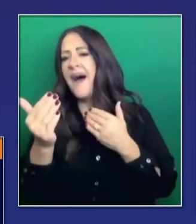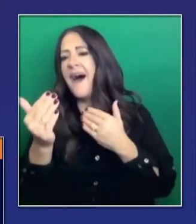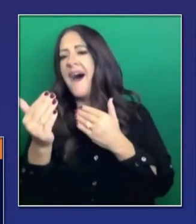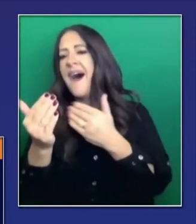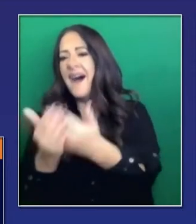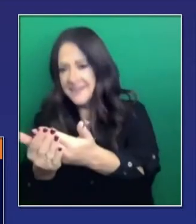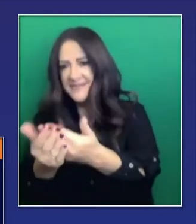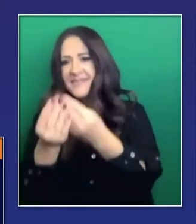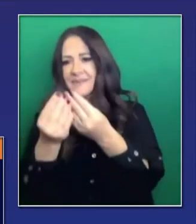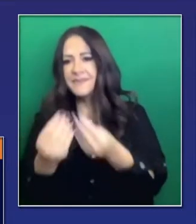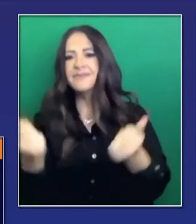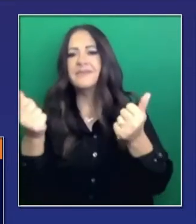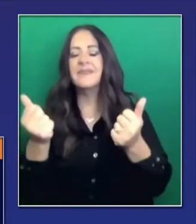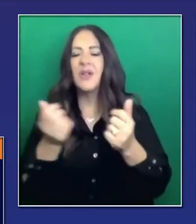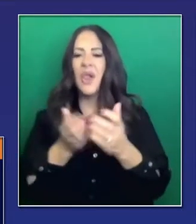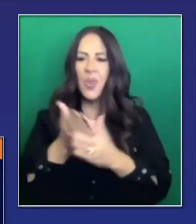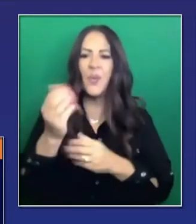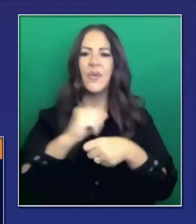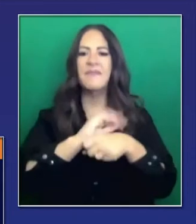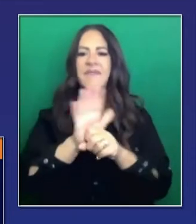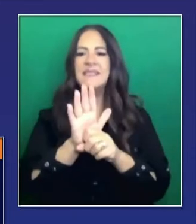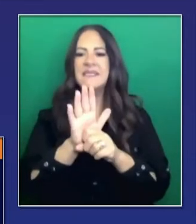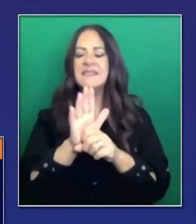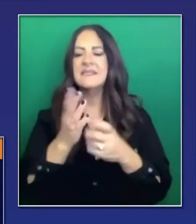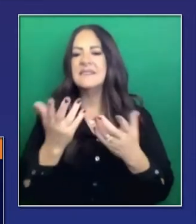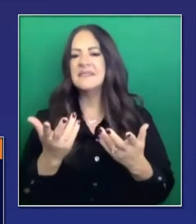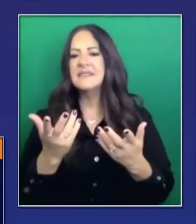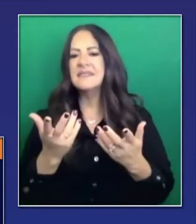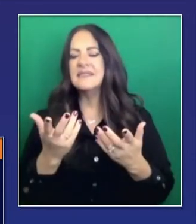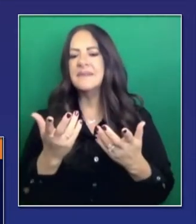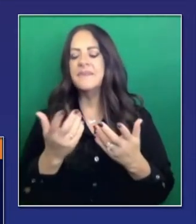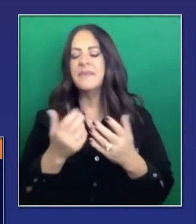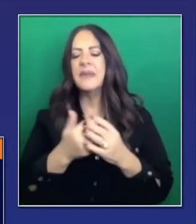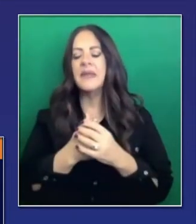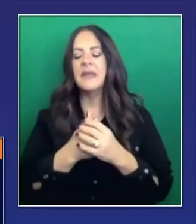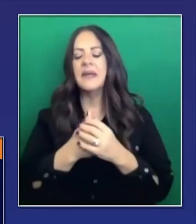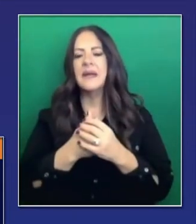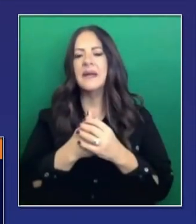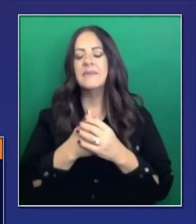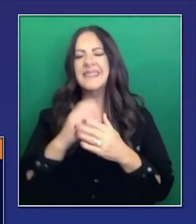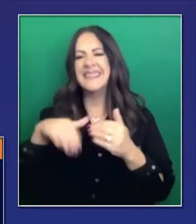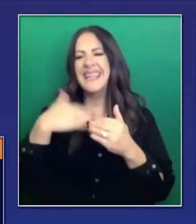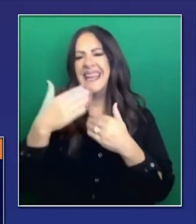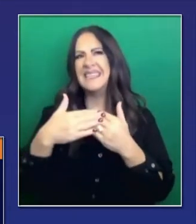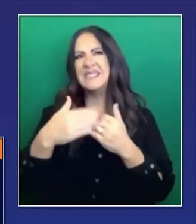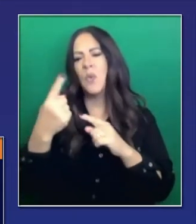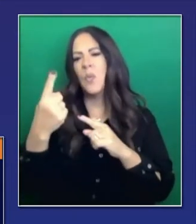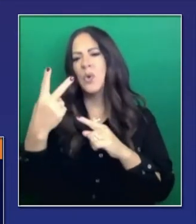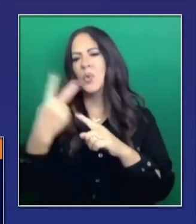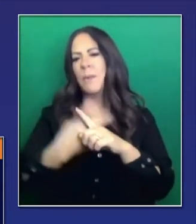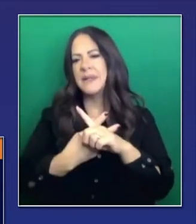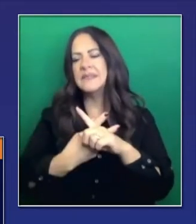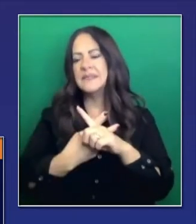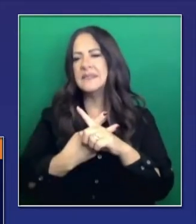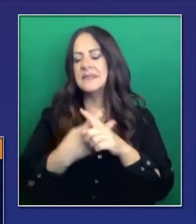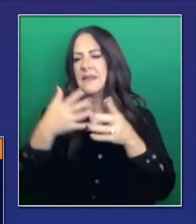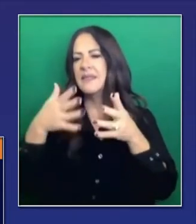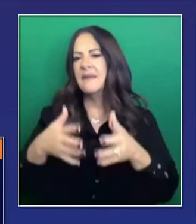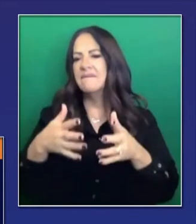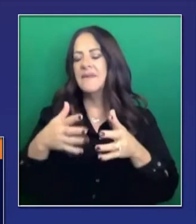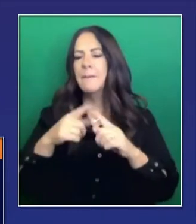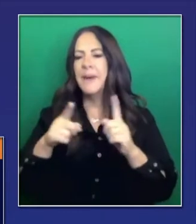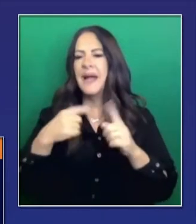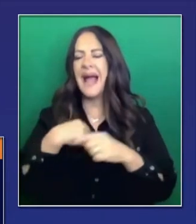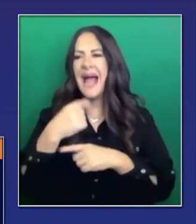capacidad de sobreponernos a esta pandemia y de enfrentar los retos que tenemos enfrente, particularmente en los próximos 60 días.